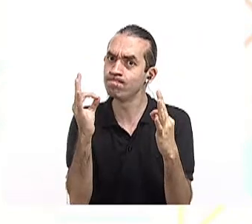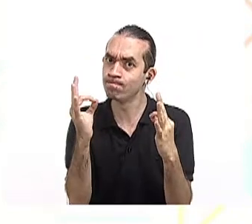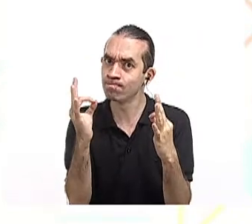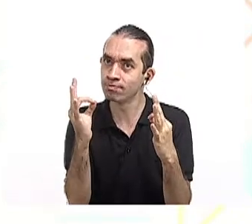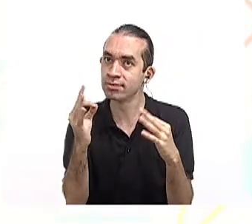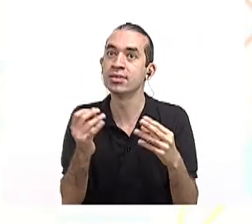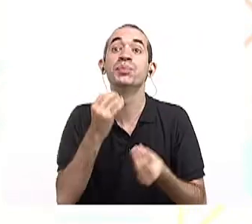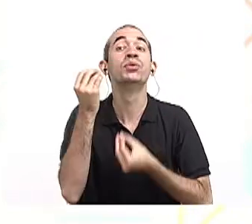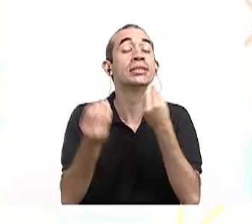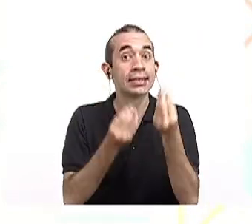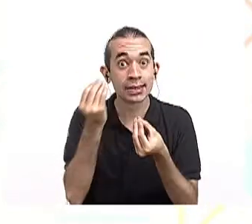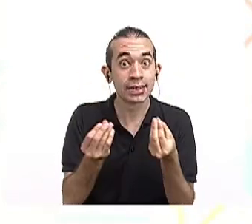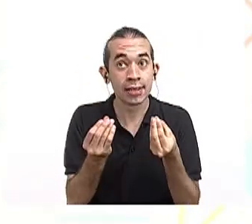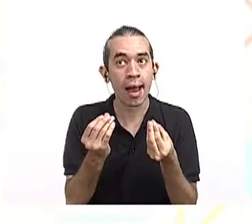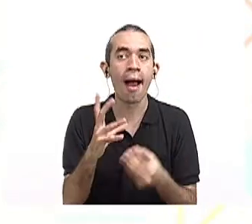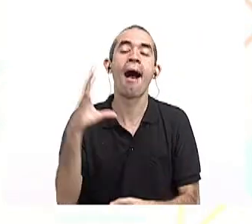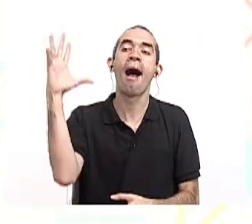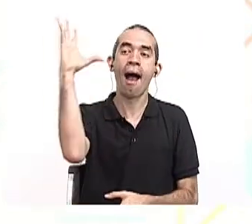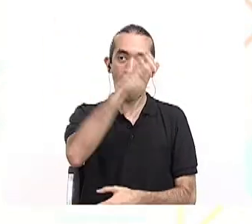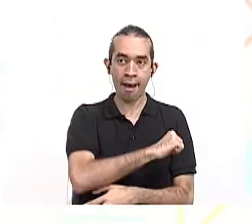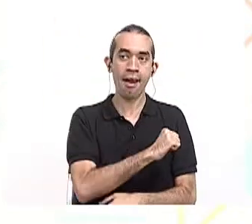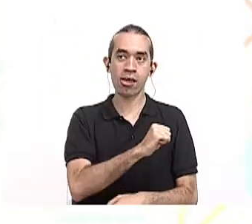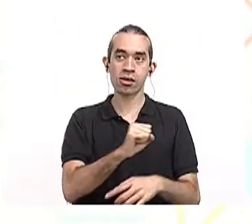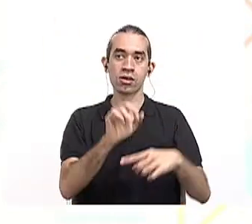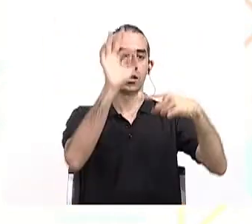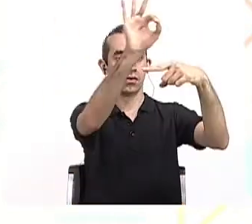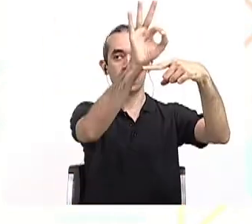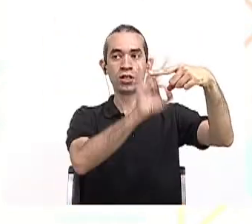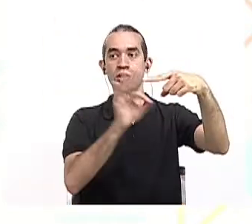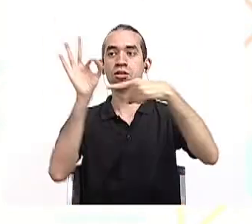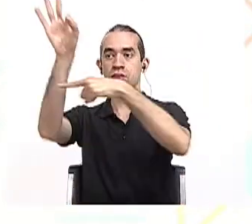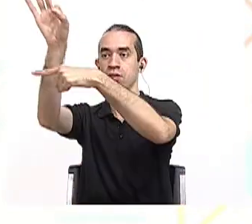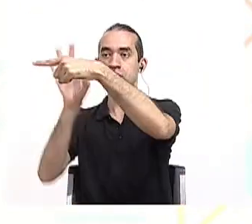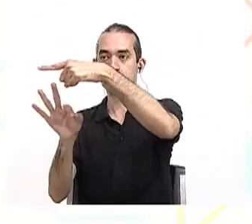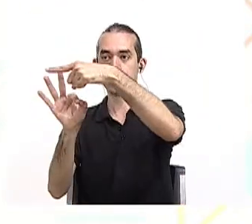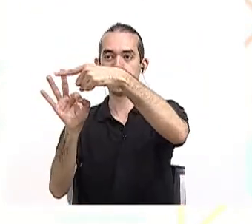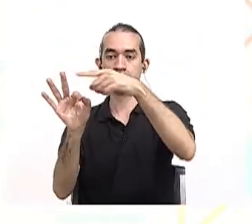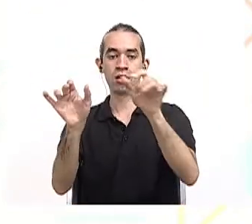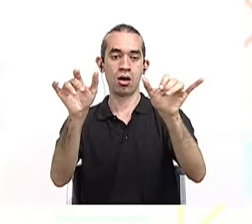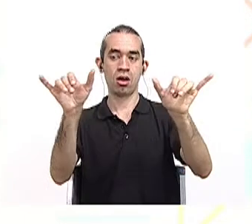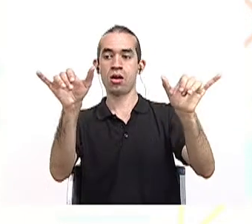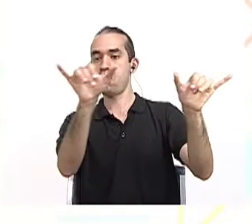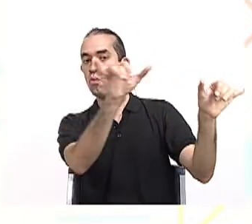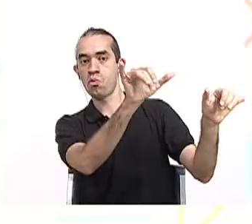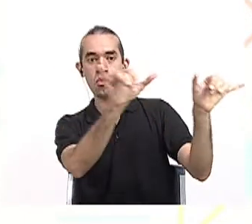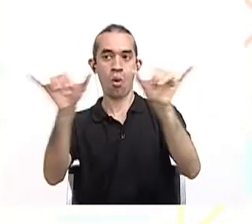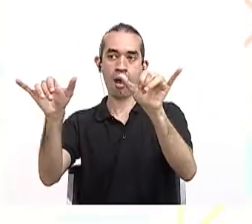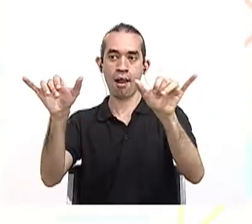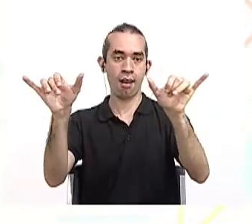operación, podemos ver que ellos tienen un denominador